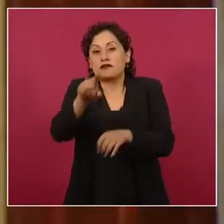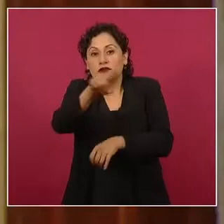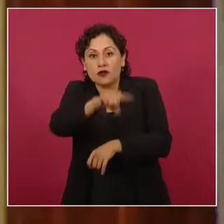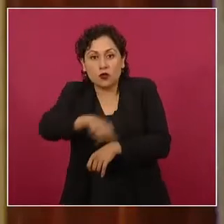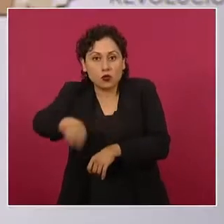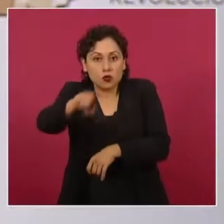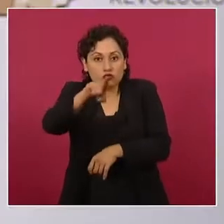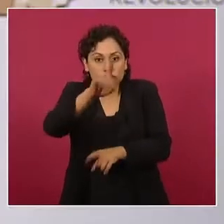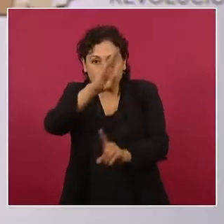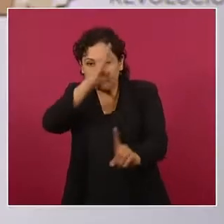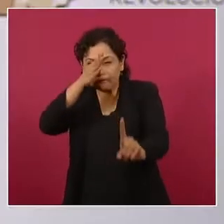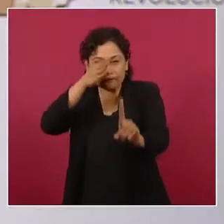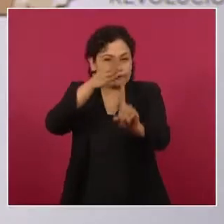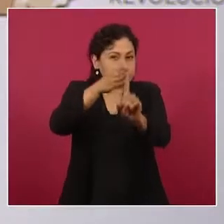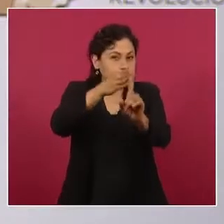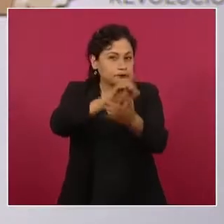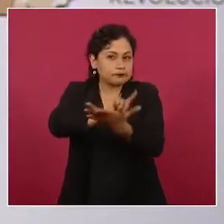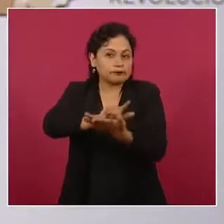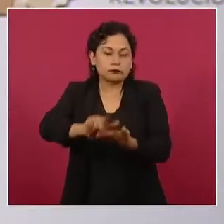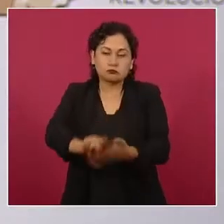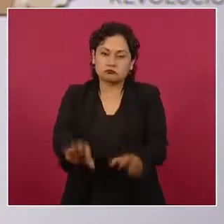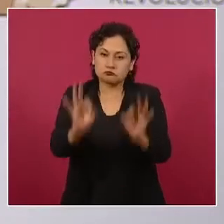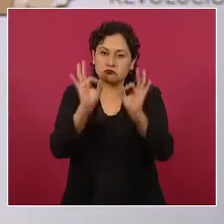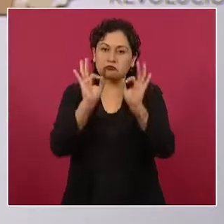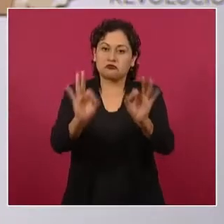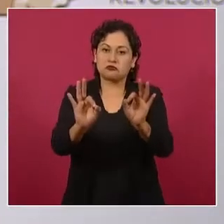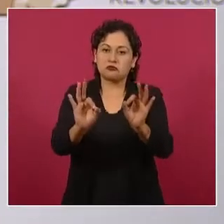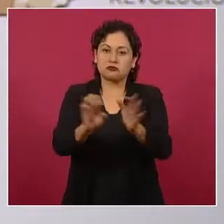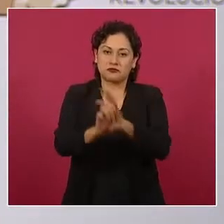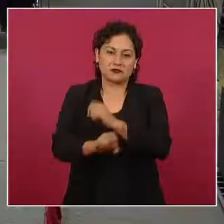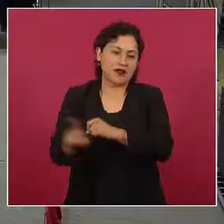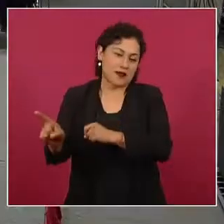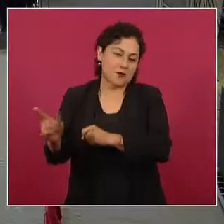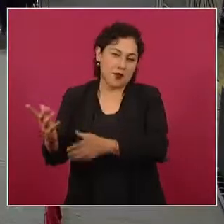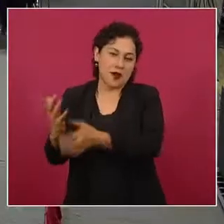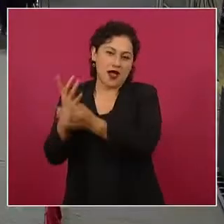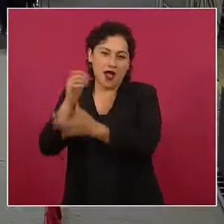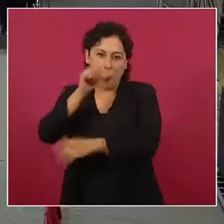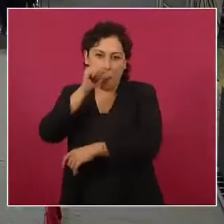proceder, diría el presidente Juárez, de ustedes.